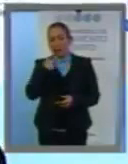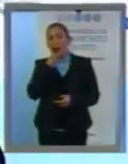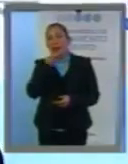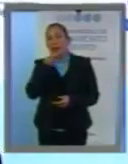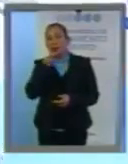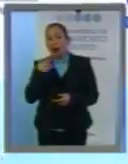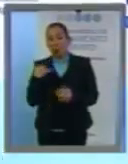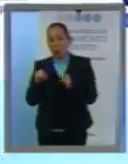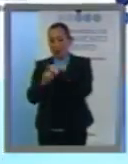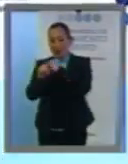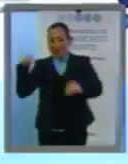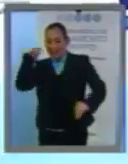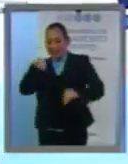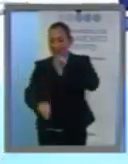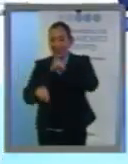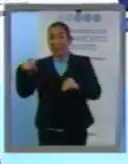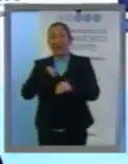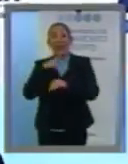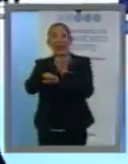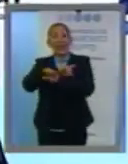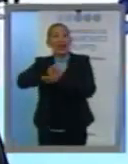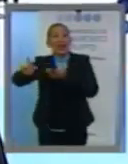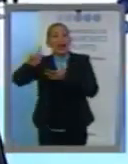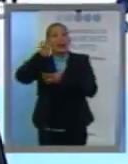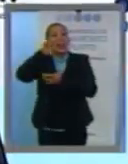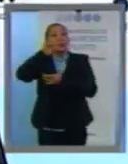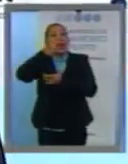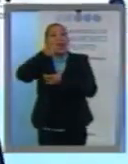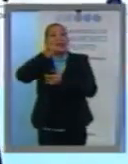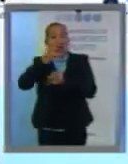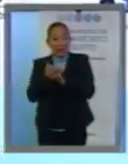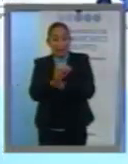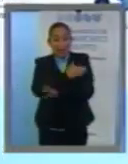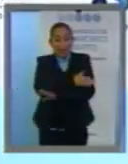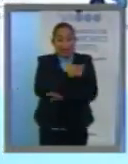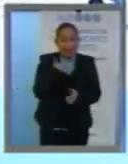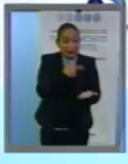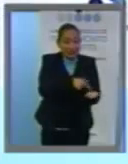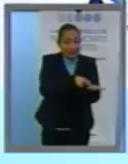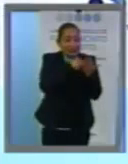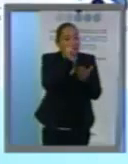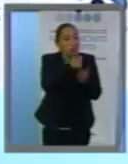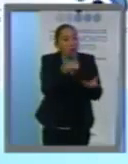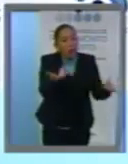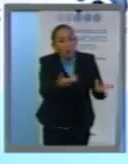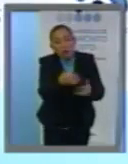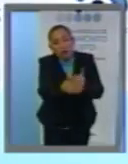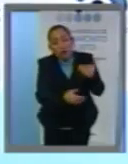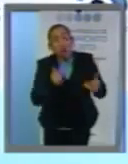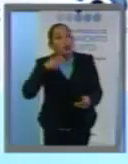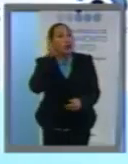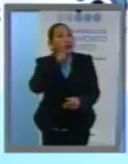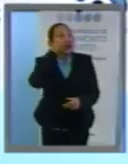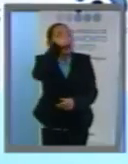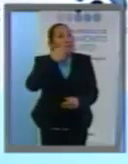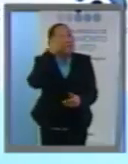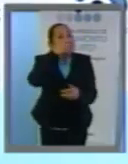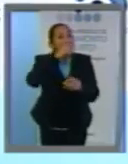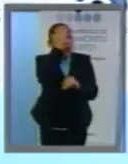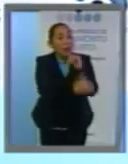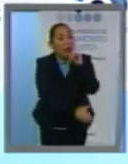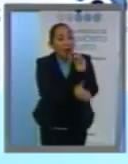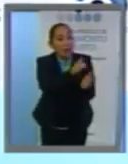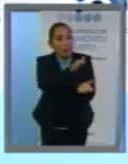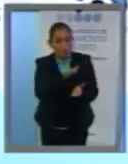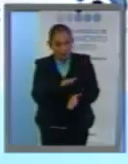Plataforma Nacional de Transparencia. Estamos apenas en el inicio de la revisión. Normalmente nosotros lo que hacemos es revisar después de que se concluyen